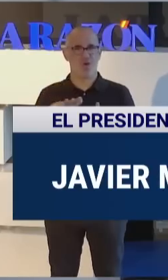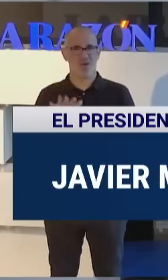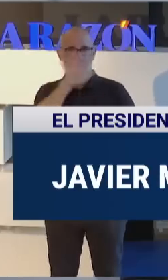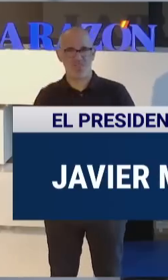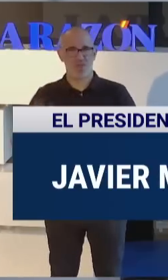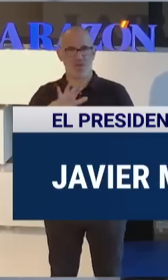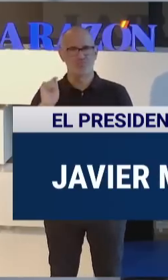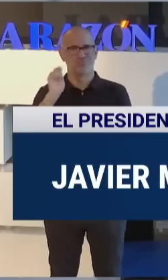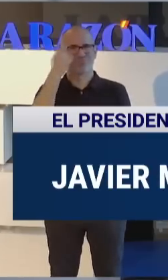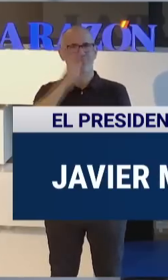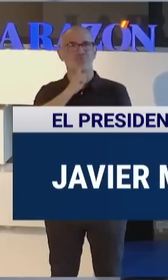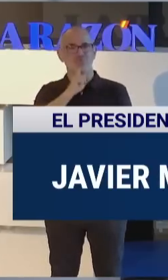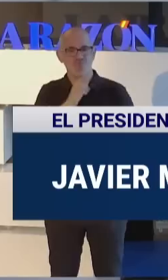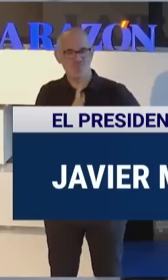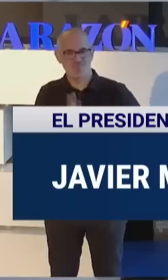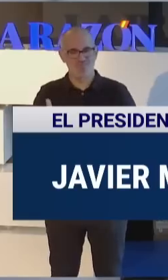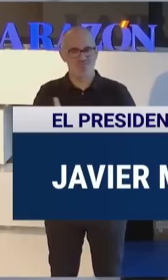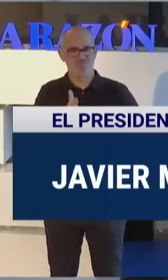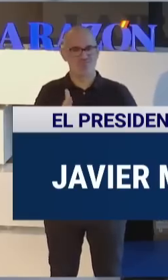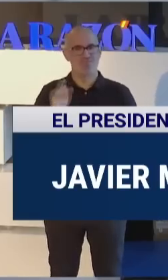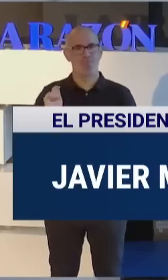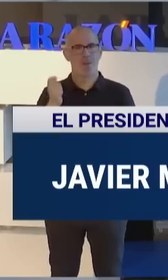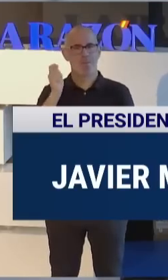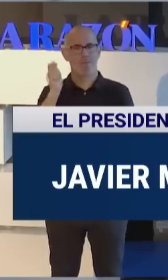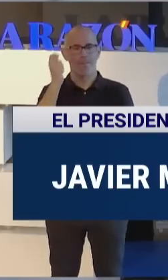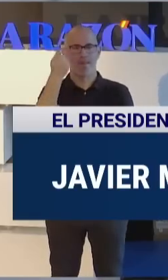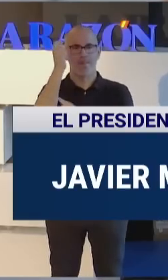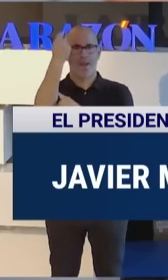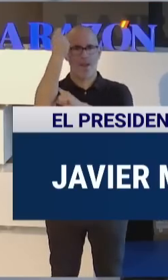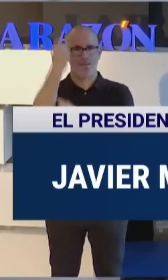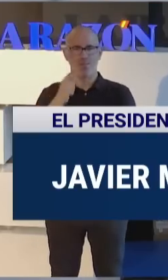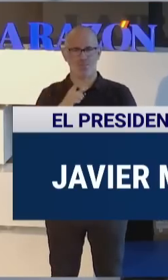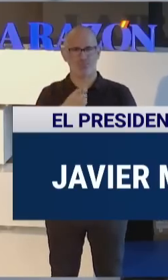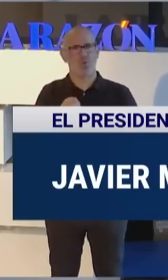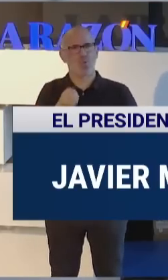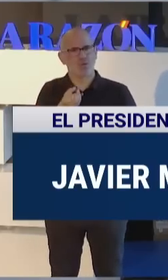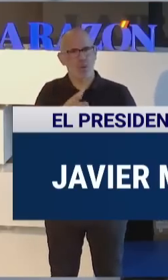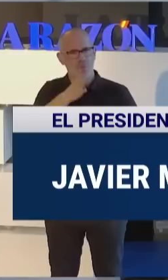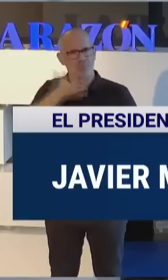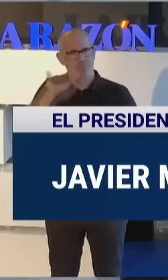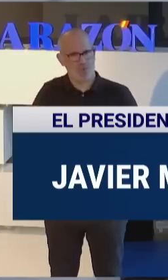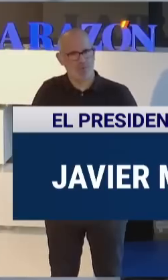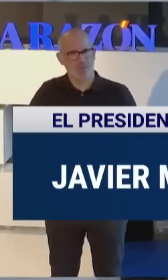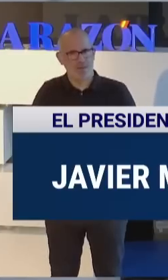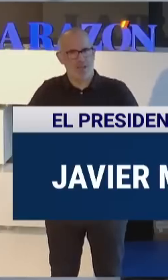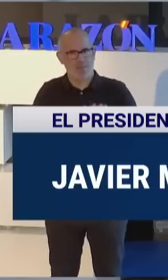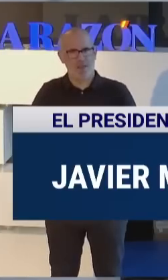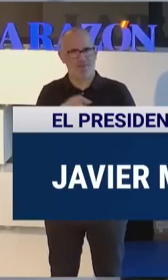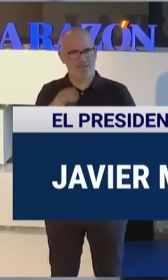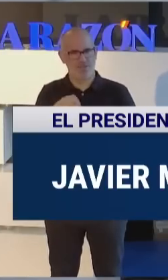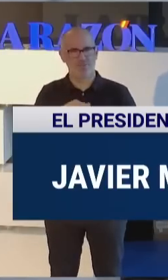cómo fue ese camino. Digo, lo cuento porque es relevante a los hechos de lo que estás